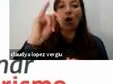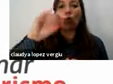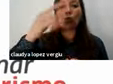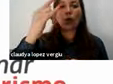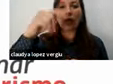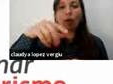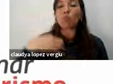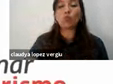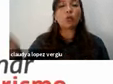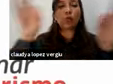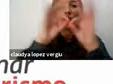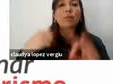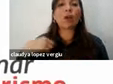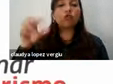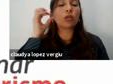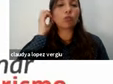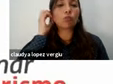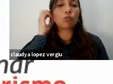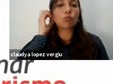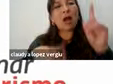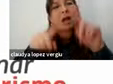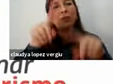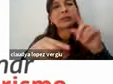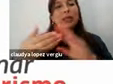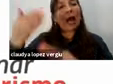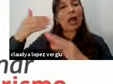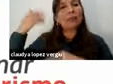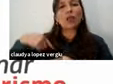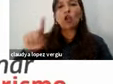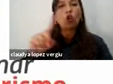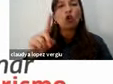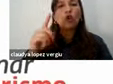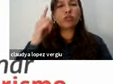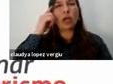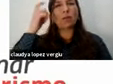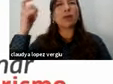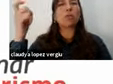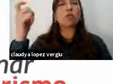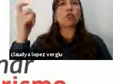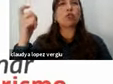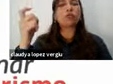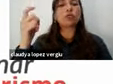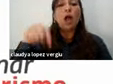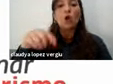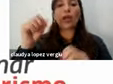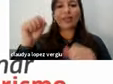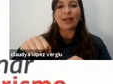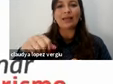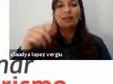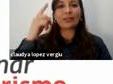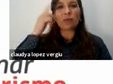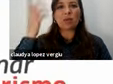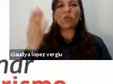para nosotras. A veces antes no hemos podido saber, pero ahora ya sabemos todo.